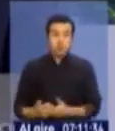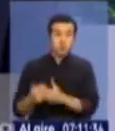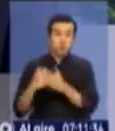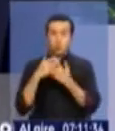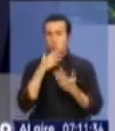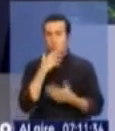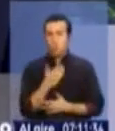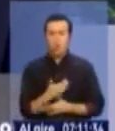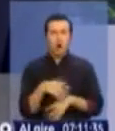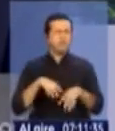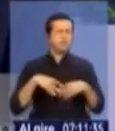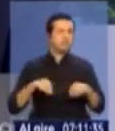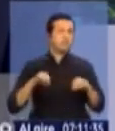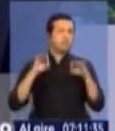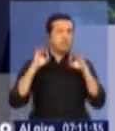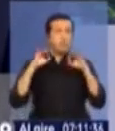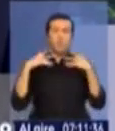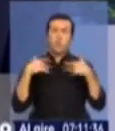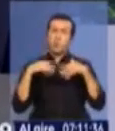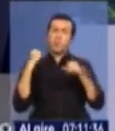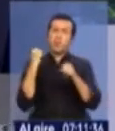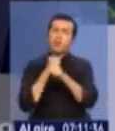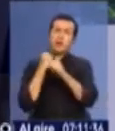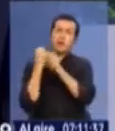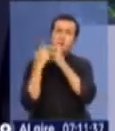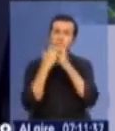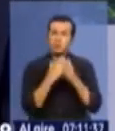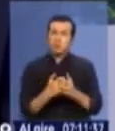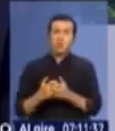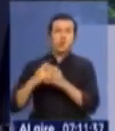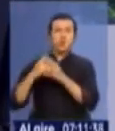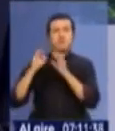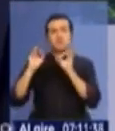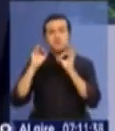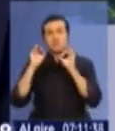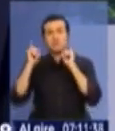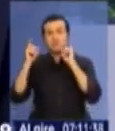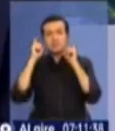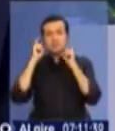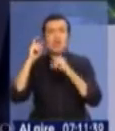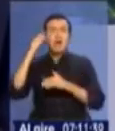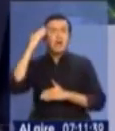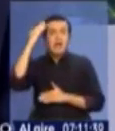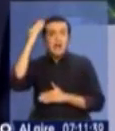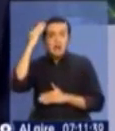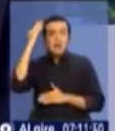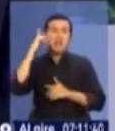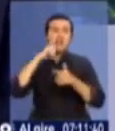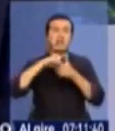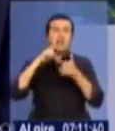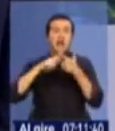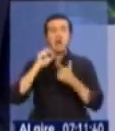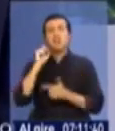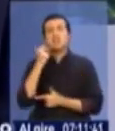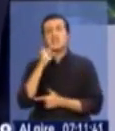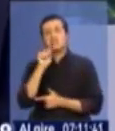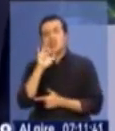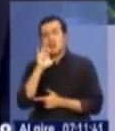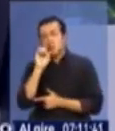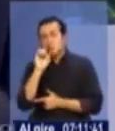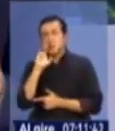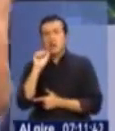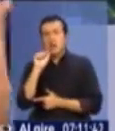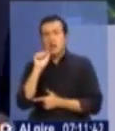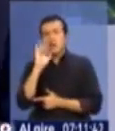ese poder trabajar contra habló de la gobernación hablo de la alcaldía hablo de chato castillo hablo de todas las